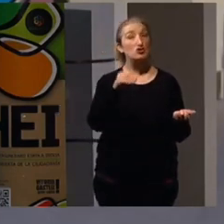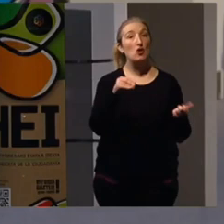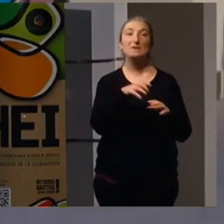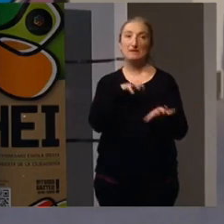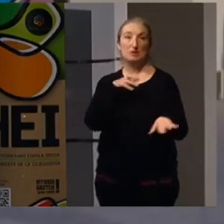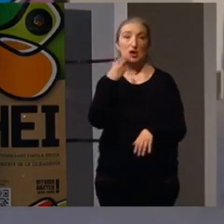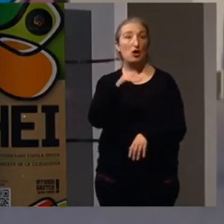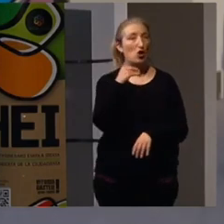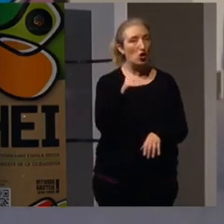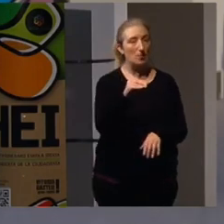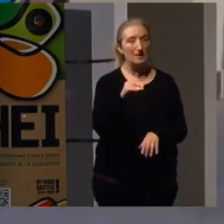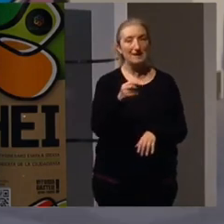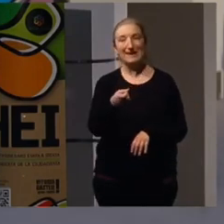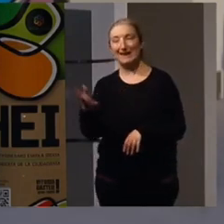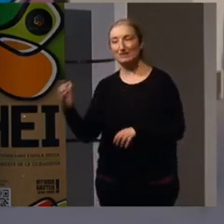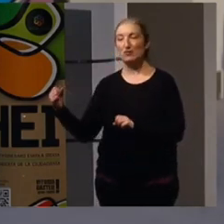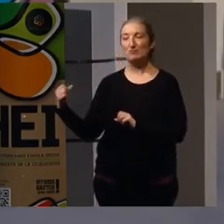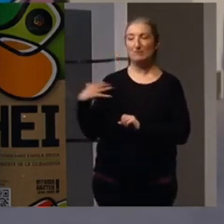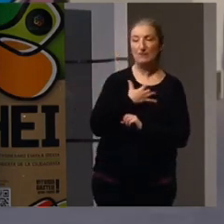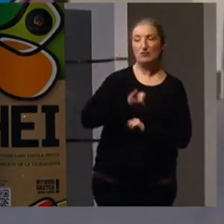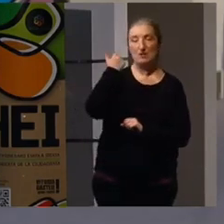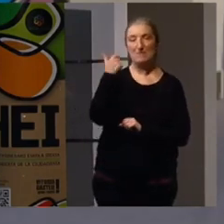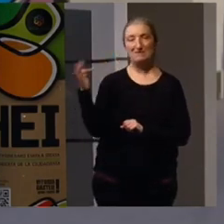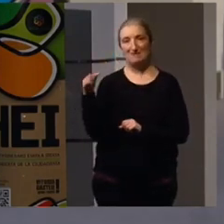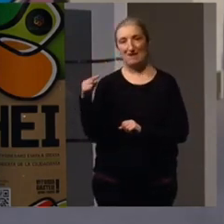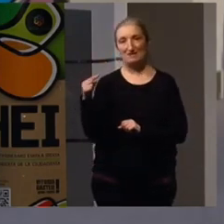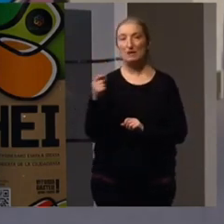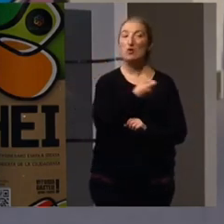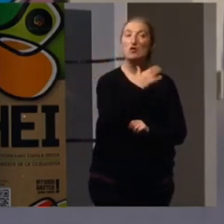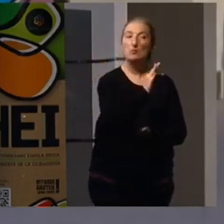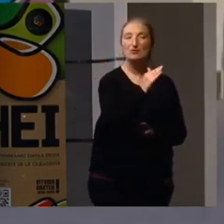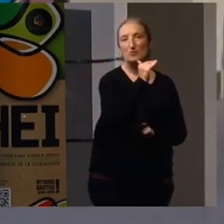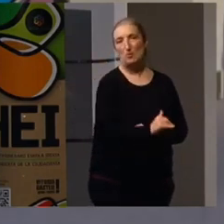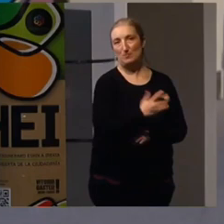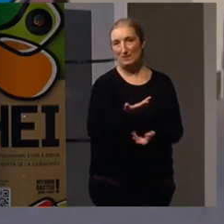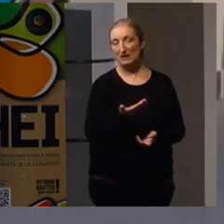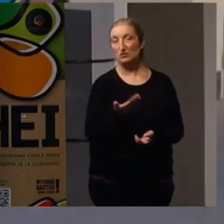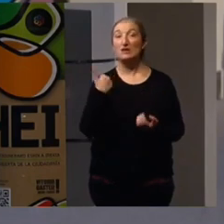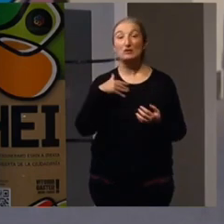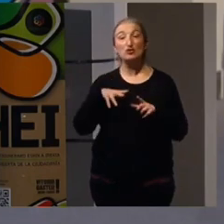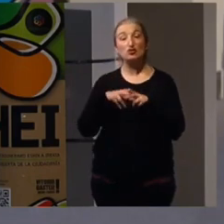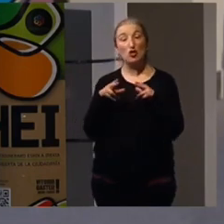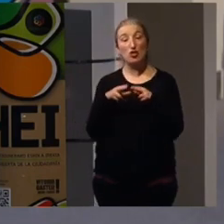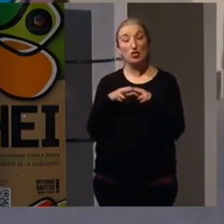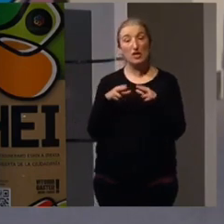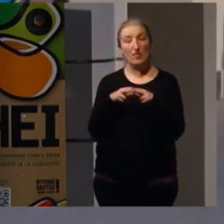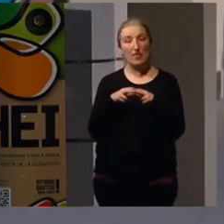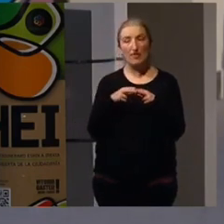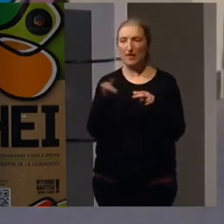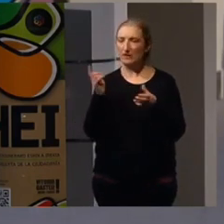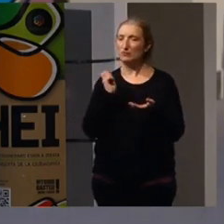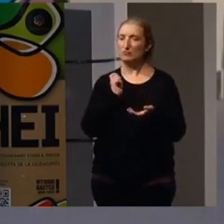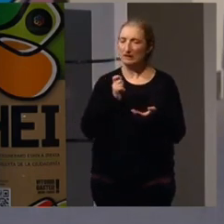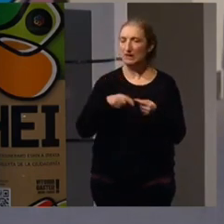joven, hay mucho más de todo esto que de la parte buena del trabajo. A la vez que conviene que como sociedad esta parte de tener